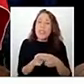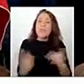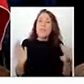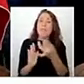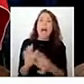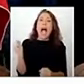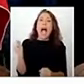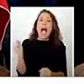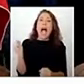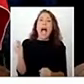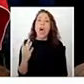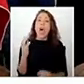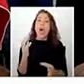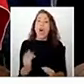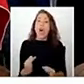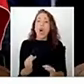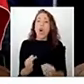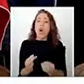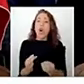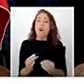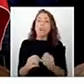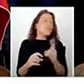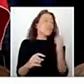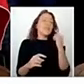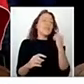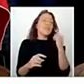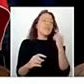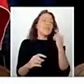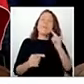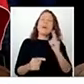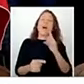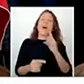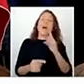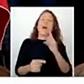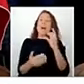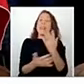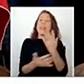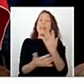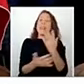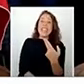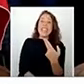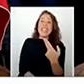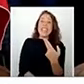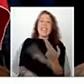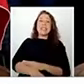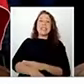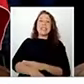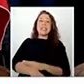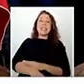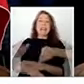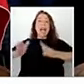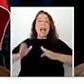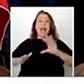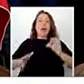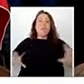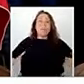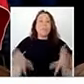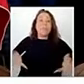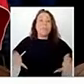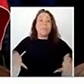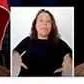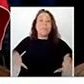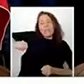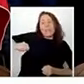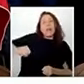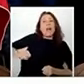o la represión a la oposición, mientras se toleraba que grupos armados de izquierda se apoderaran de las calles, o la incitación a la subversión de las Fuerzas Armadas. Un